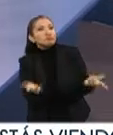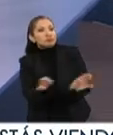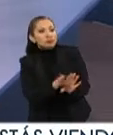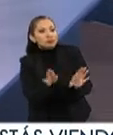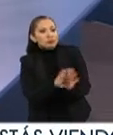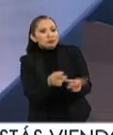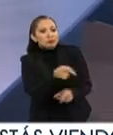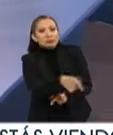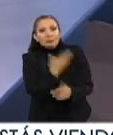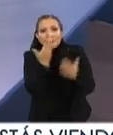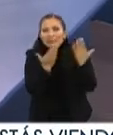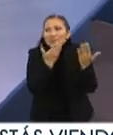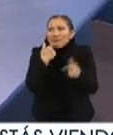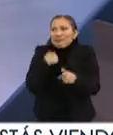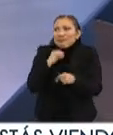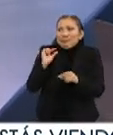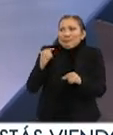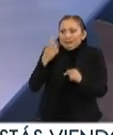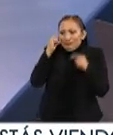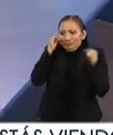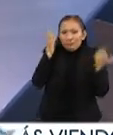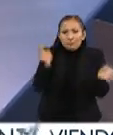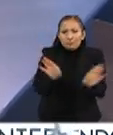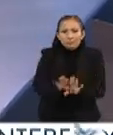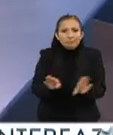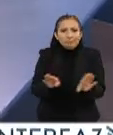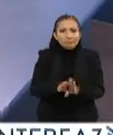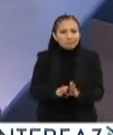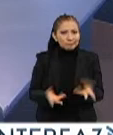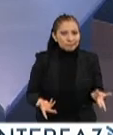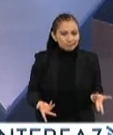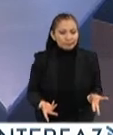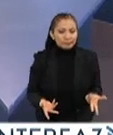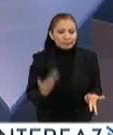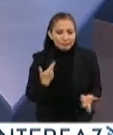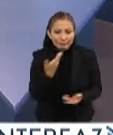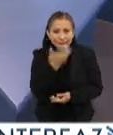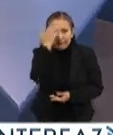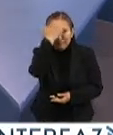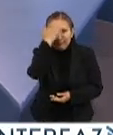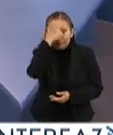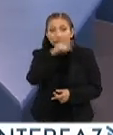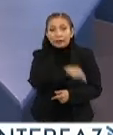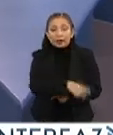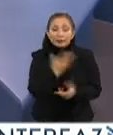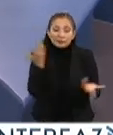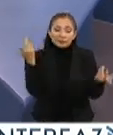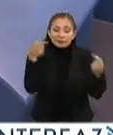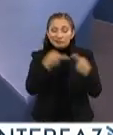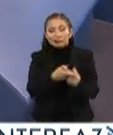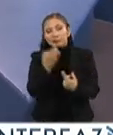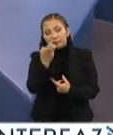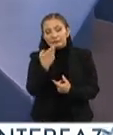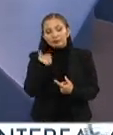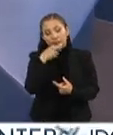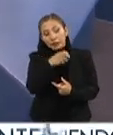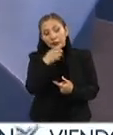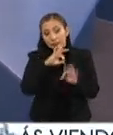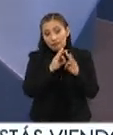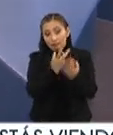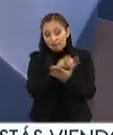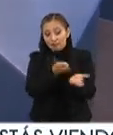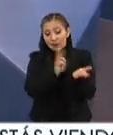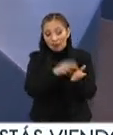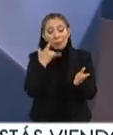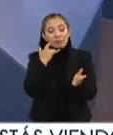la pregunta que se hacen todos, pero ¿cómo si me acabo de titular? Pues me piden experiencia. En fin, unas paradojas que precisamente con este modelo